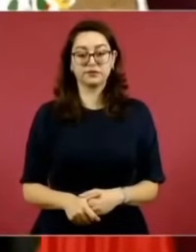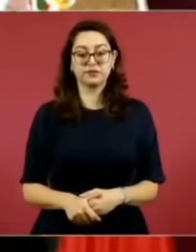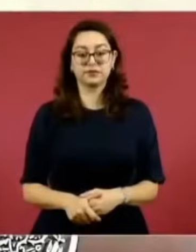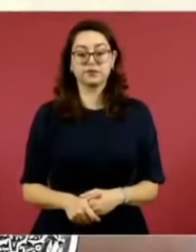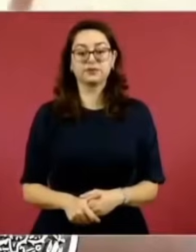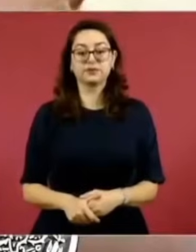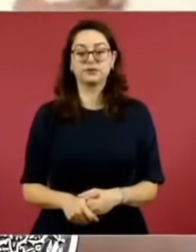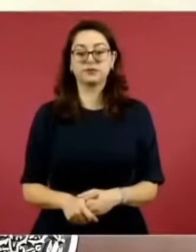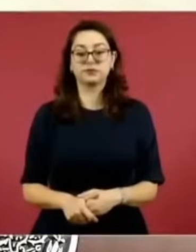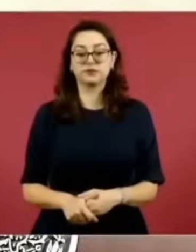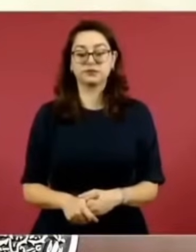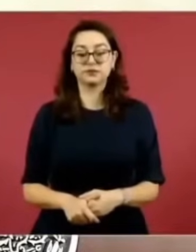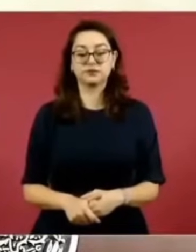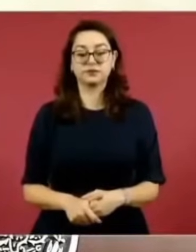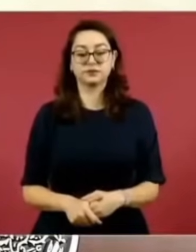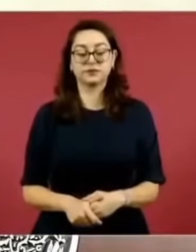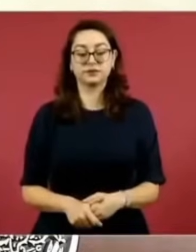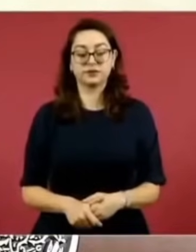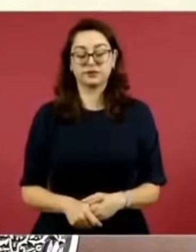se sepa